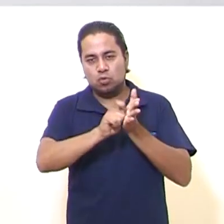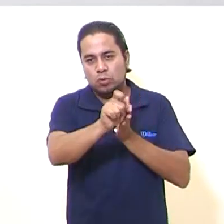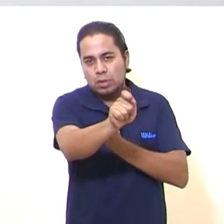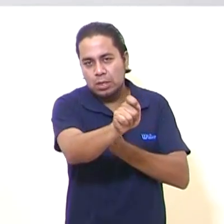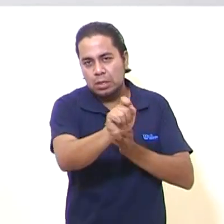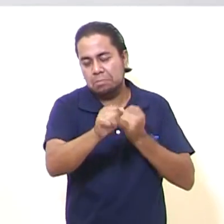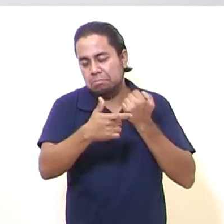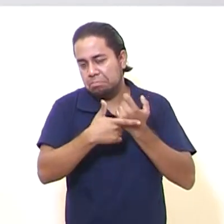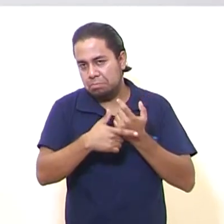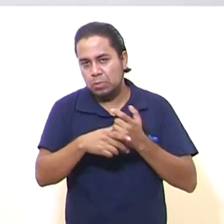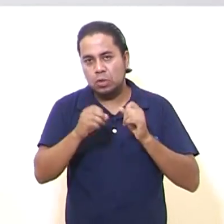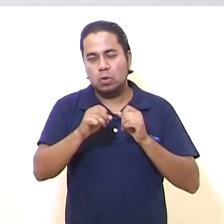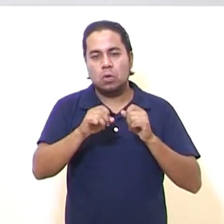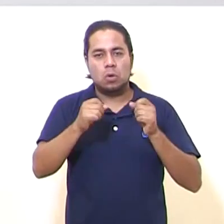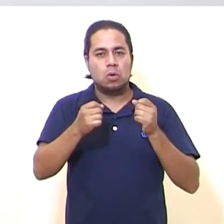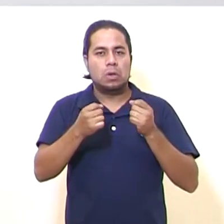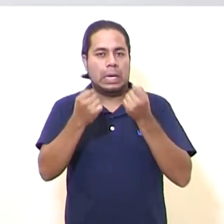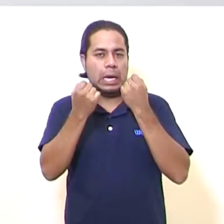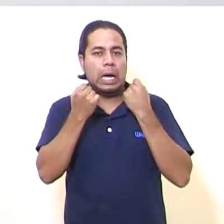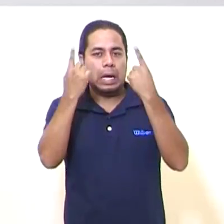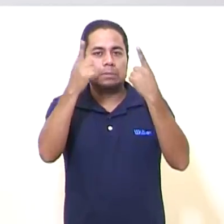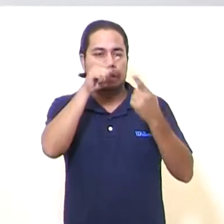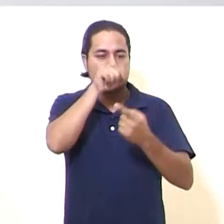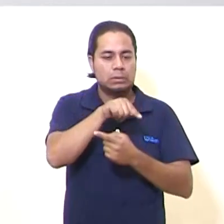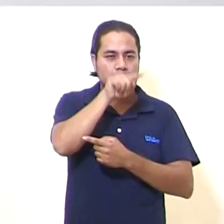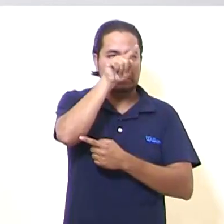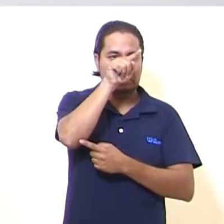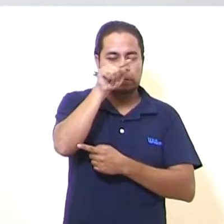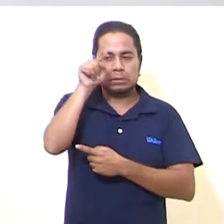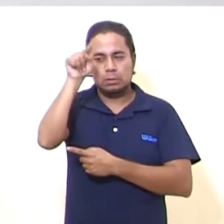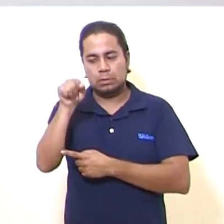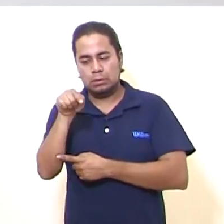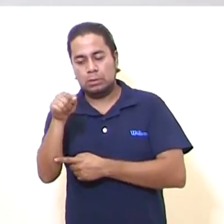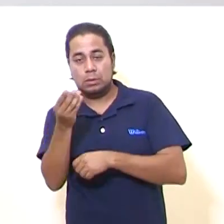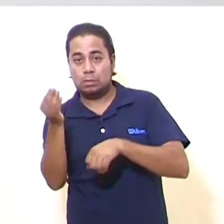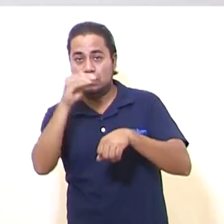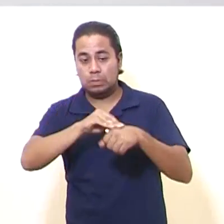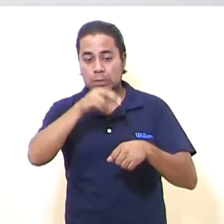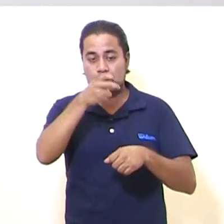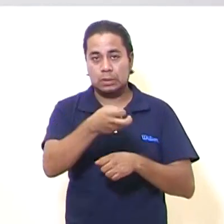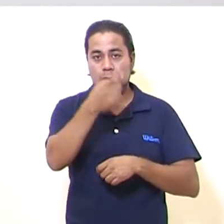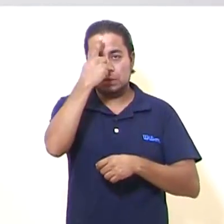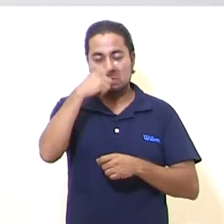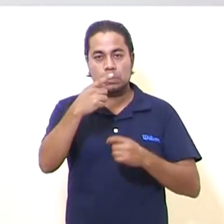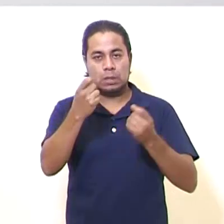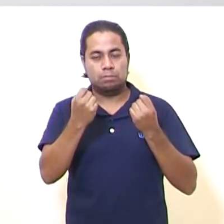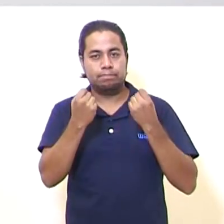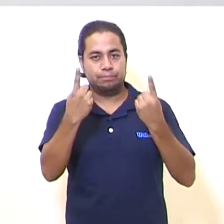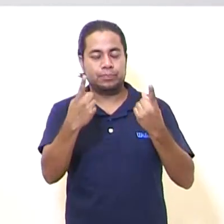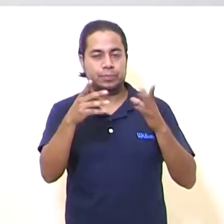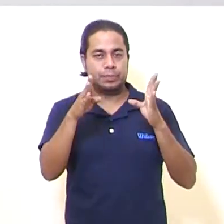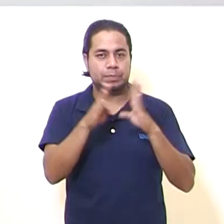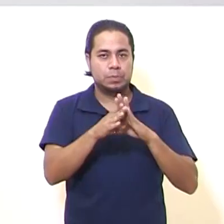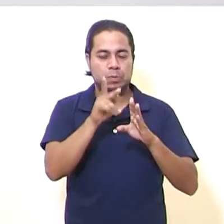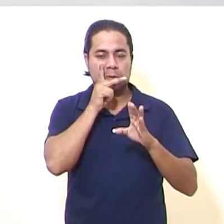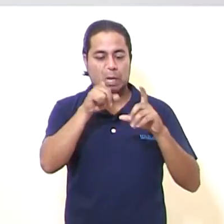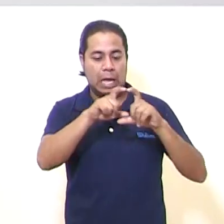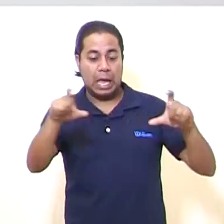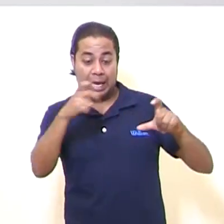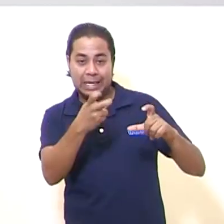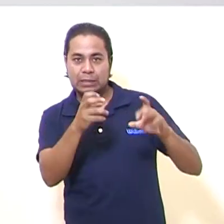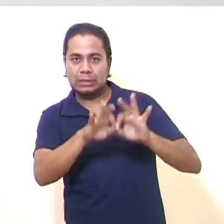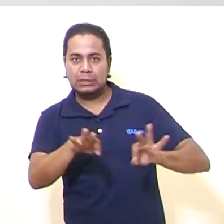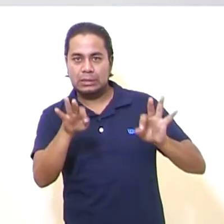conocemos como los signos de admiración. Ahí los puedes utilizar para poder resaltar una palabra, una frase o